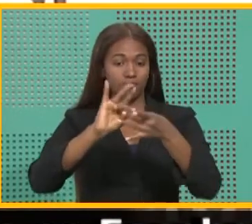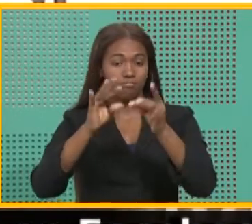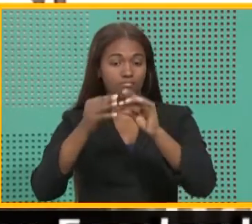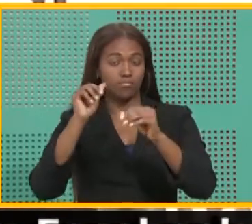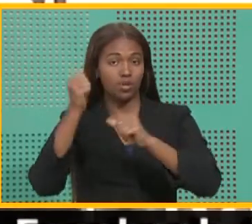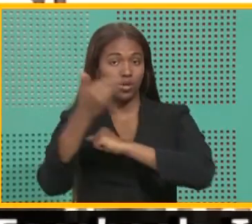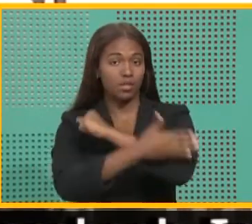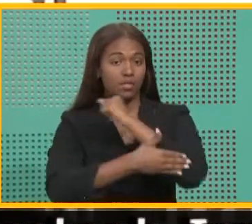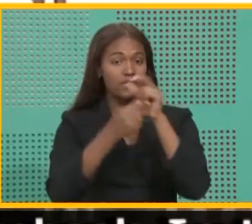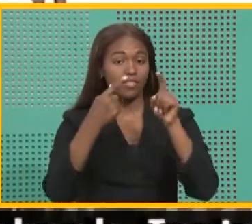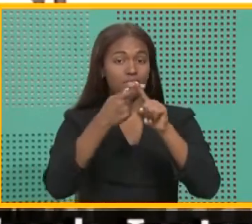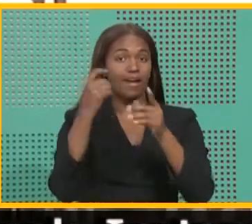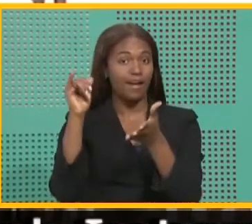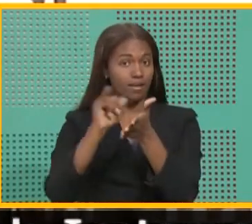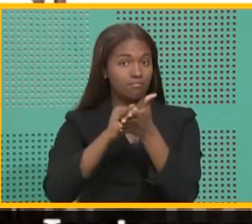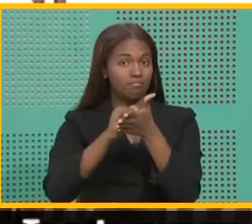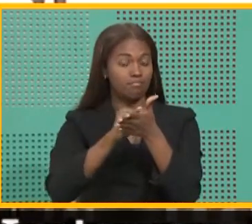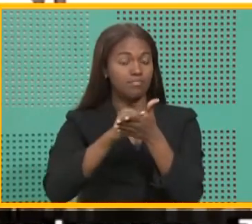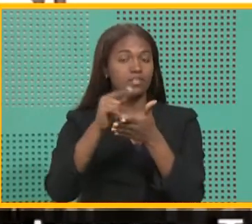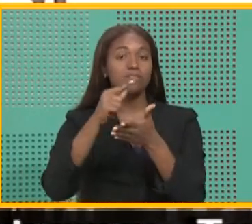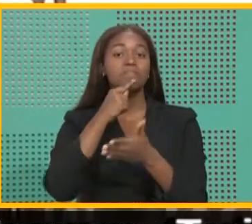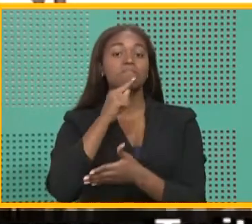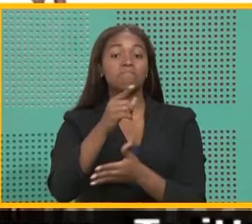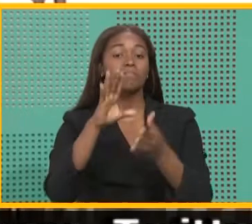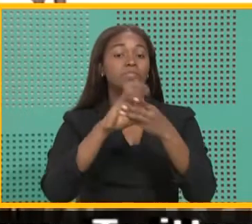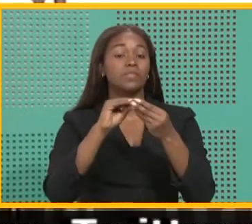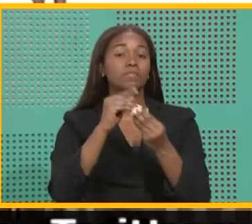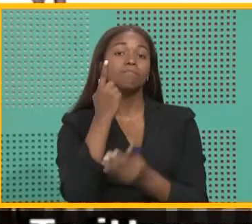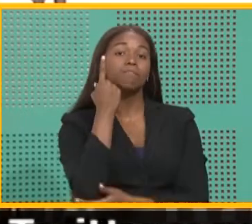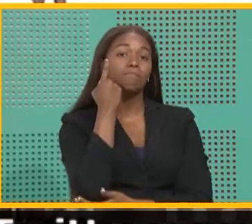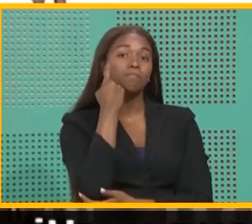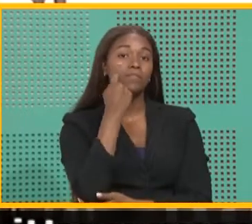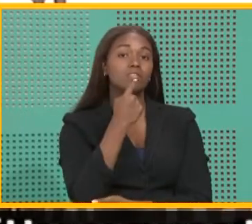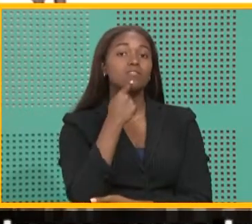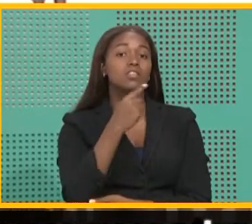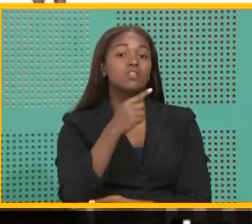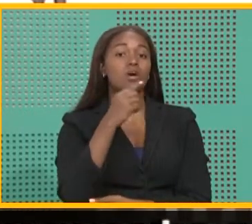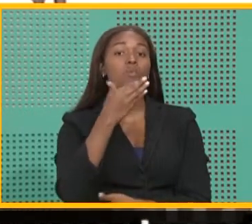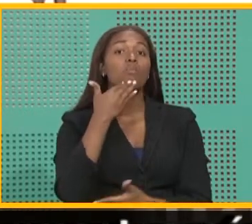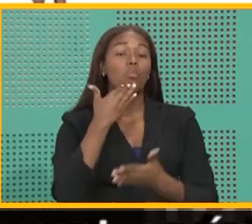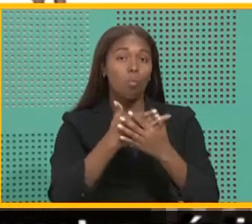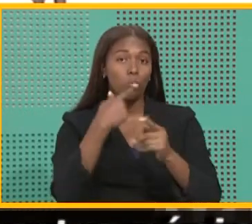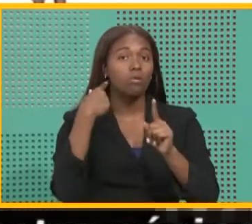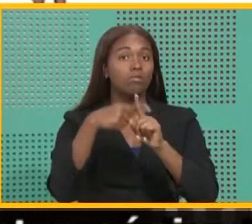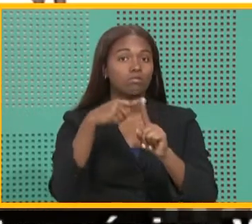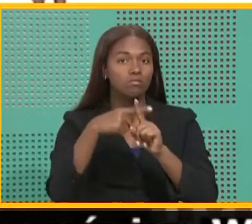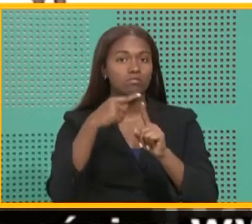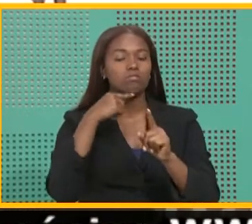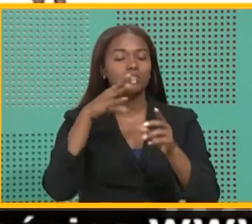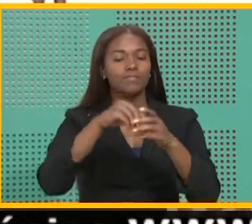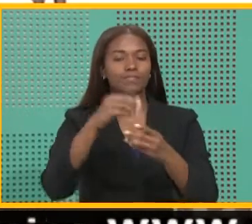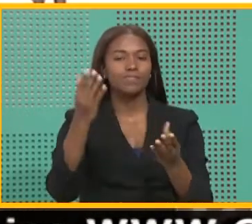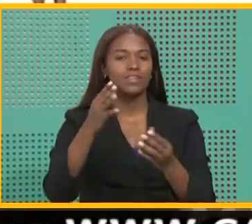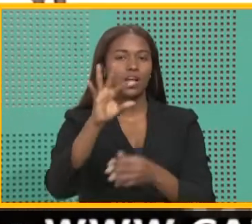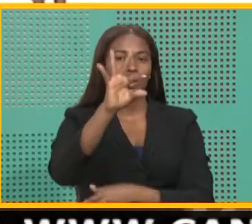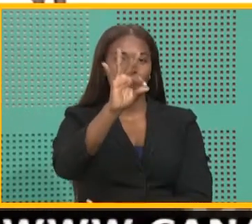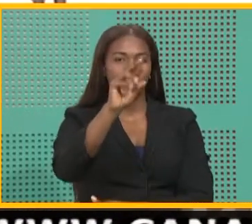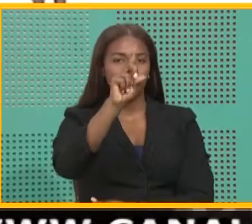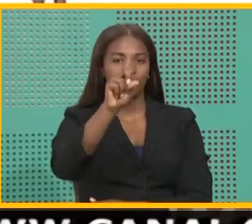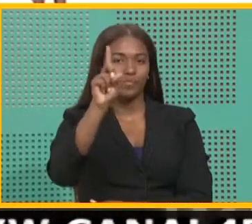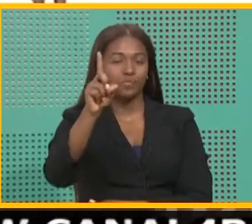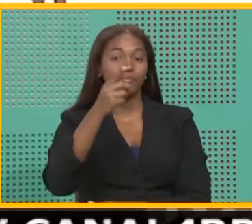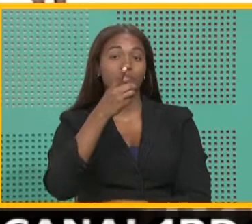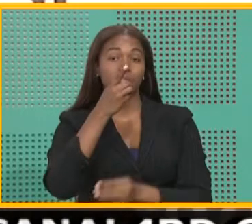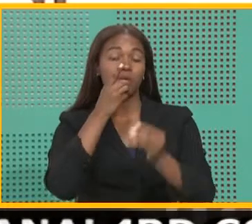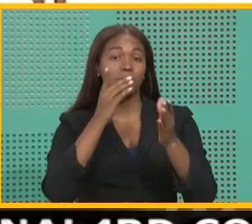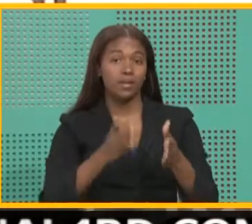de Estados Unidos, quien valoró recientemente de manera muy positiva al 911